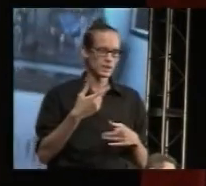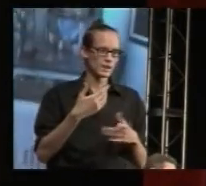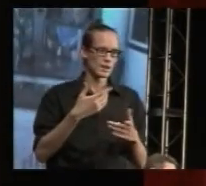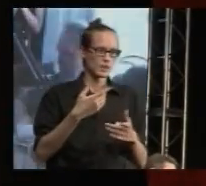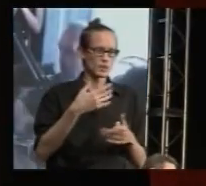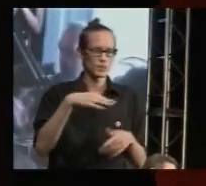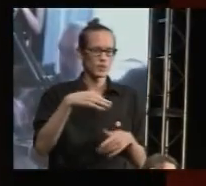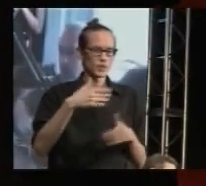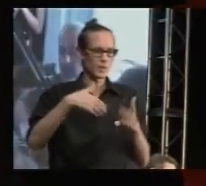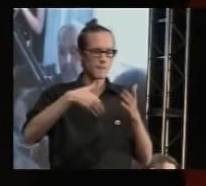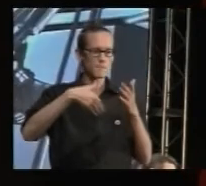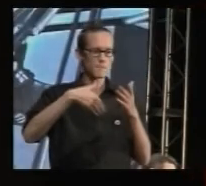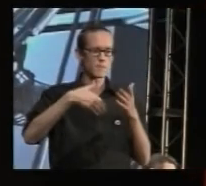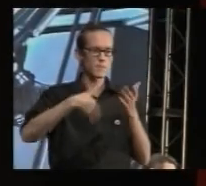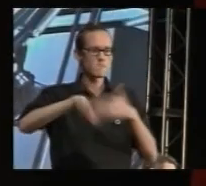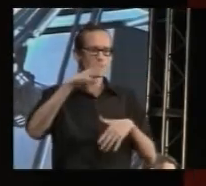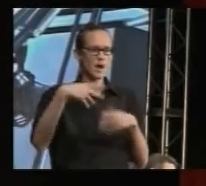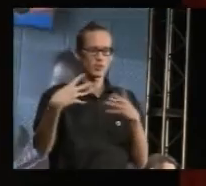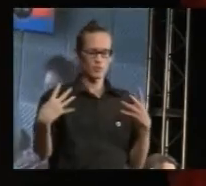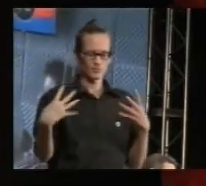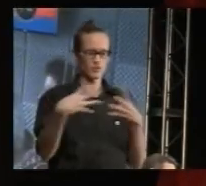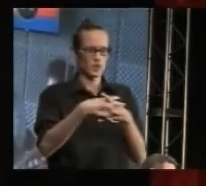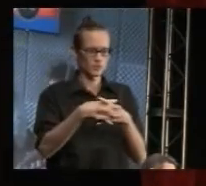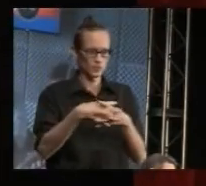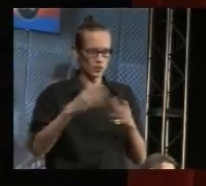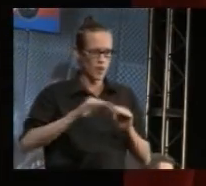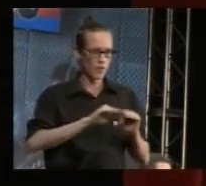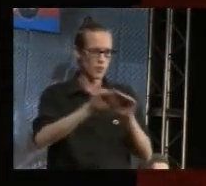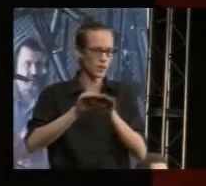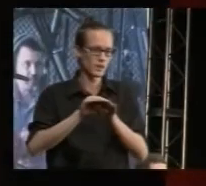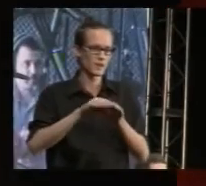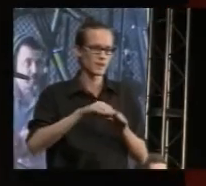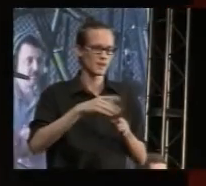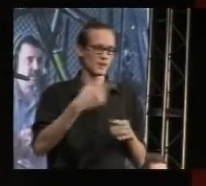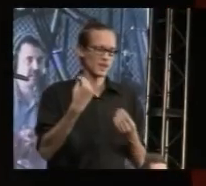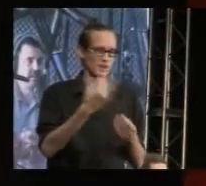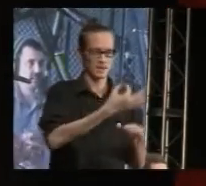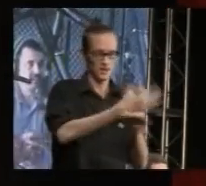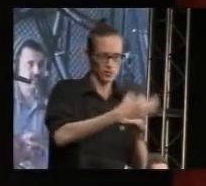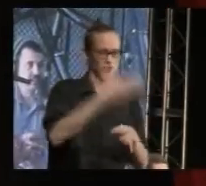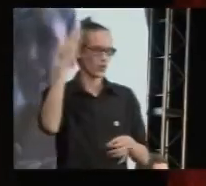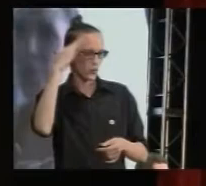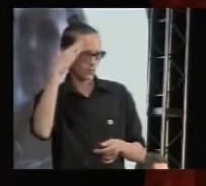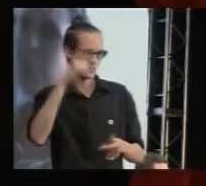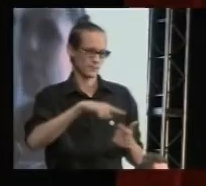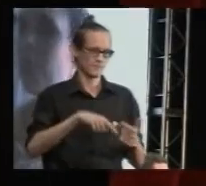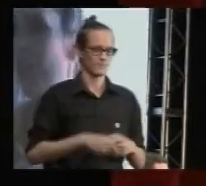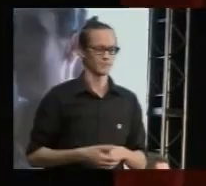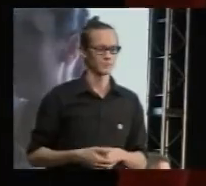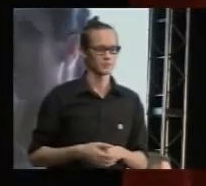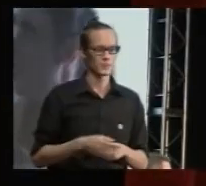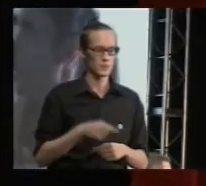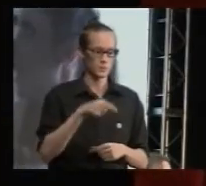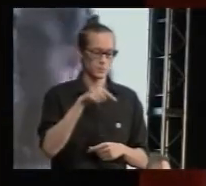igualdad que el binomio de cultura y educación. Por eso, y con ese convencimiento de que los